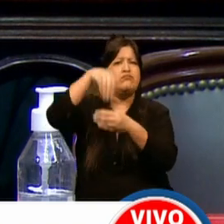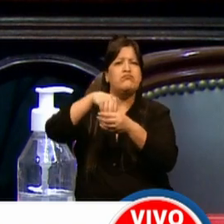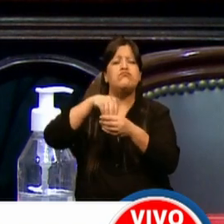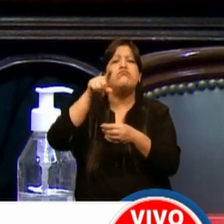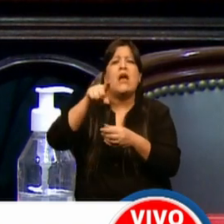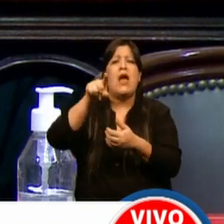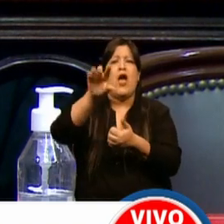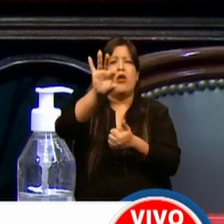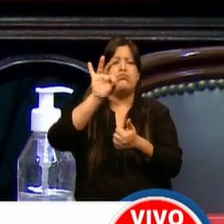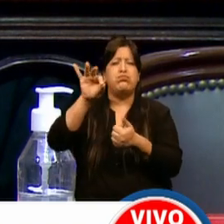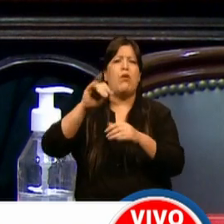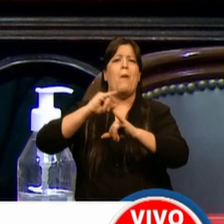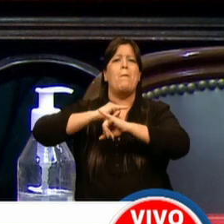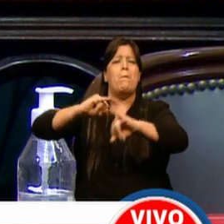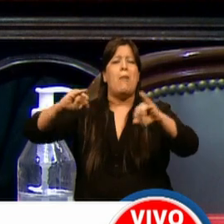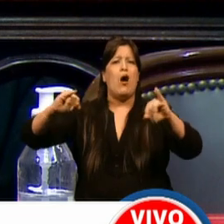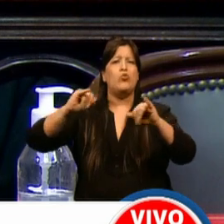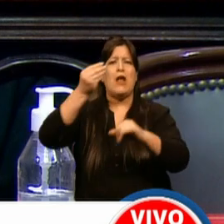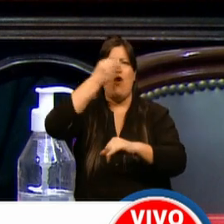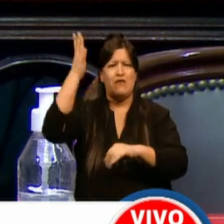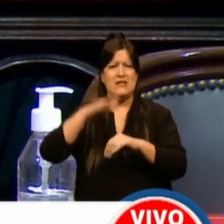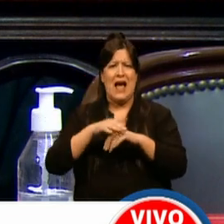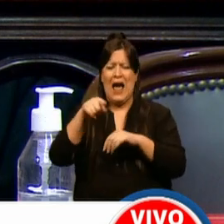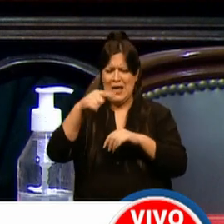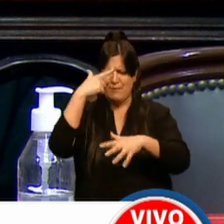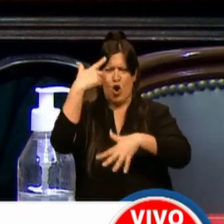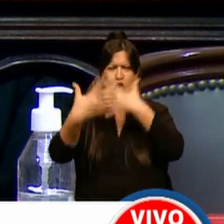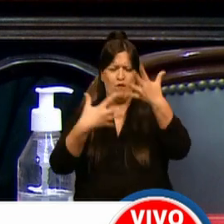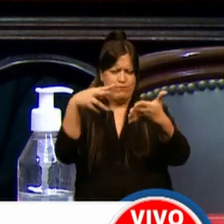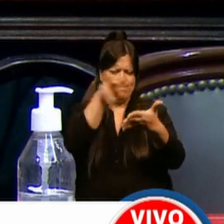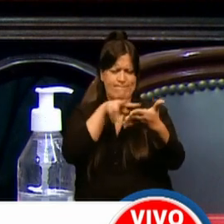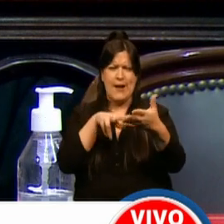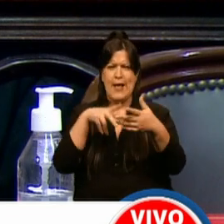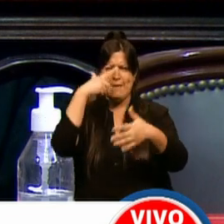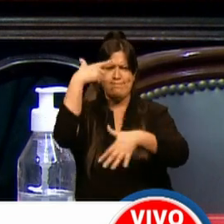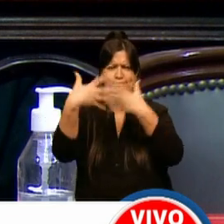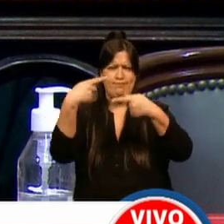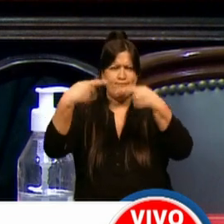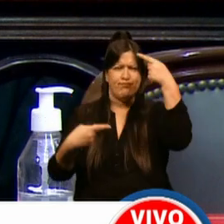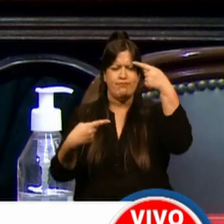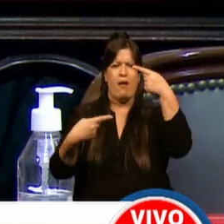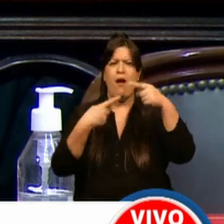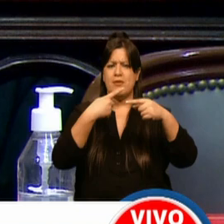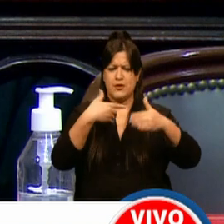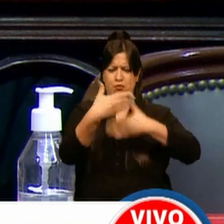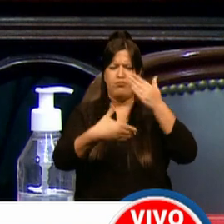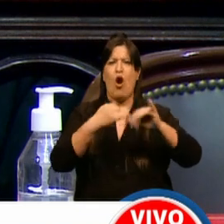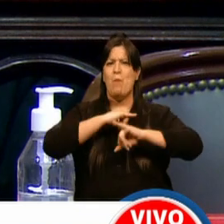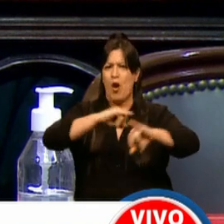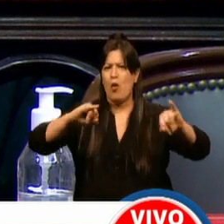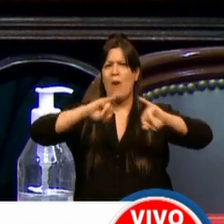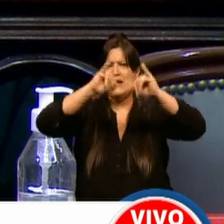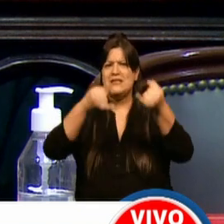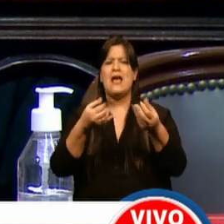asignación de pauta oficial entonces ahí me entró a confundir este es un proyecto de acción afirmativa para promover